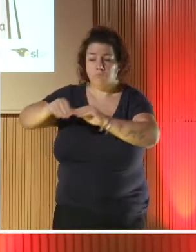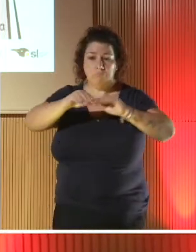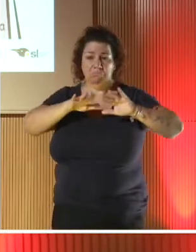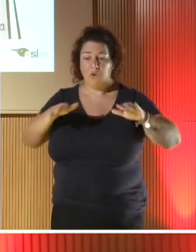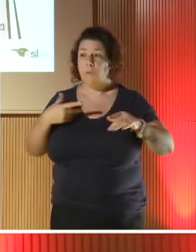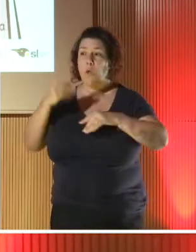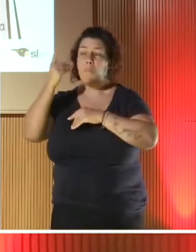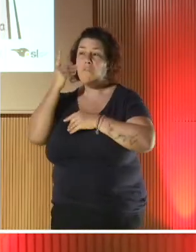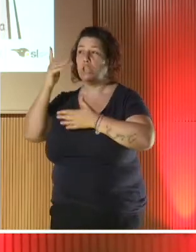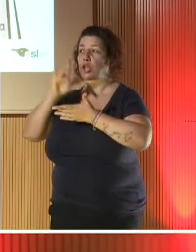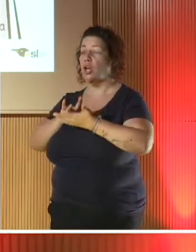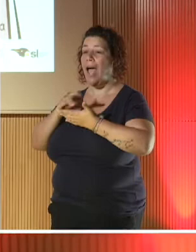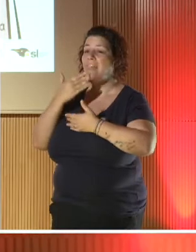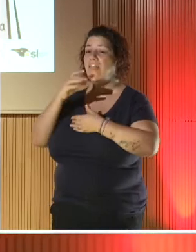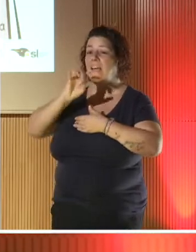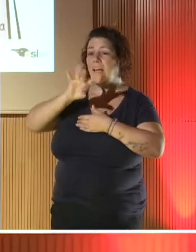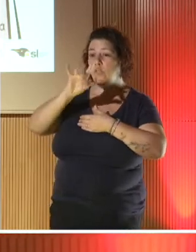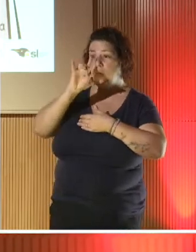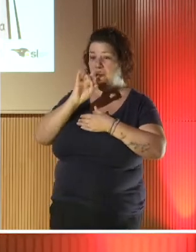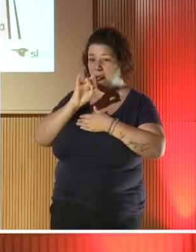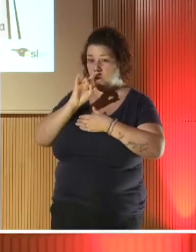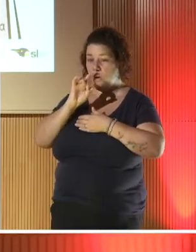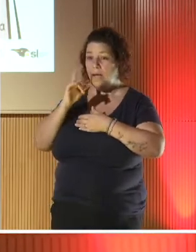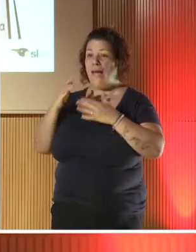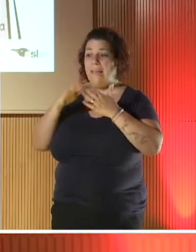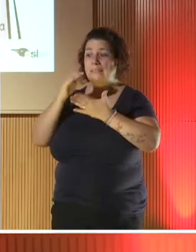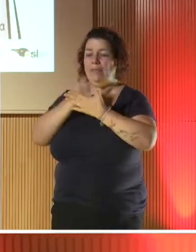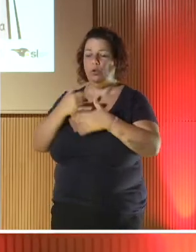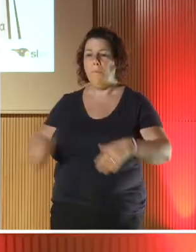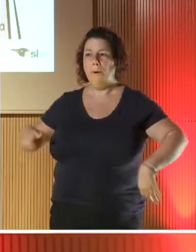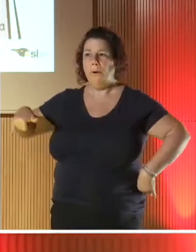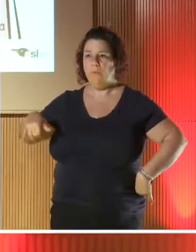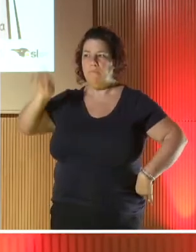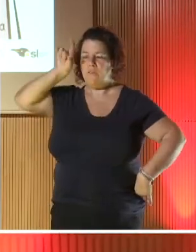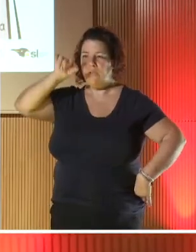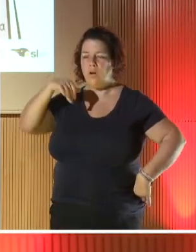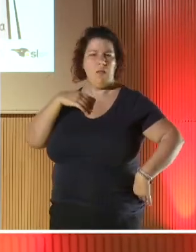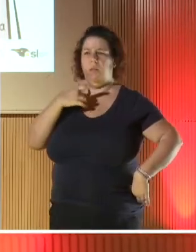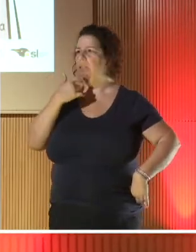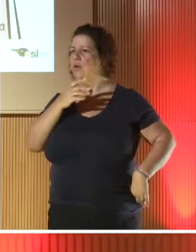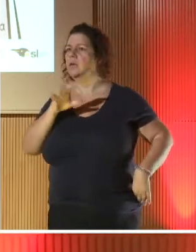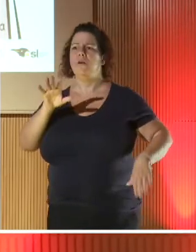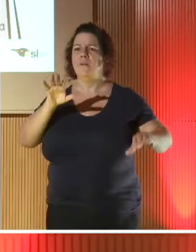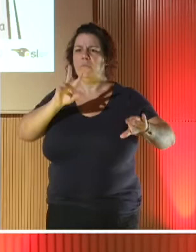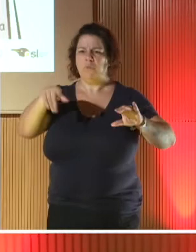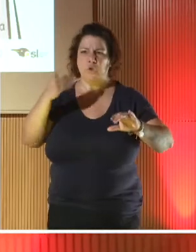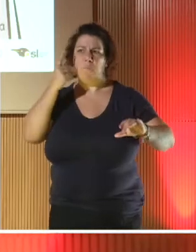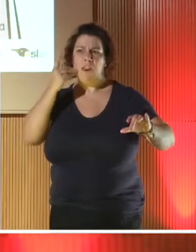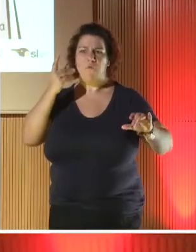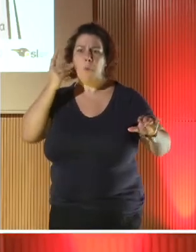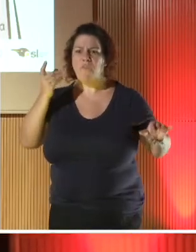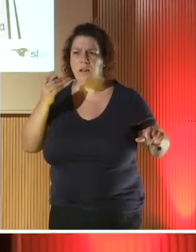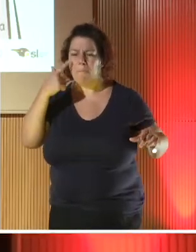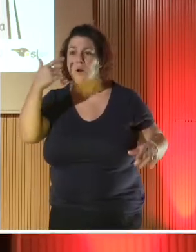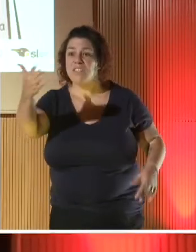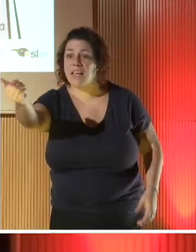móvil, teléfono móvil, con 14 años, me sonó en clase en el instituto y la profesora dijo, ¿eso es un teléfono móvil? ¿Me lo